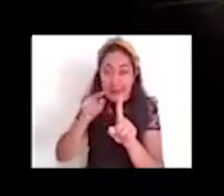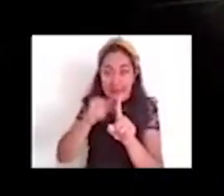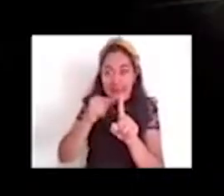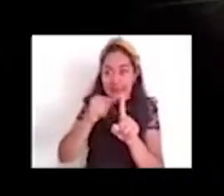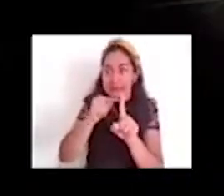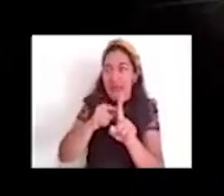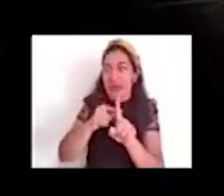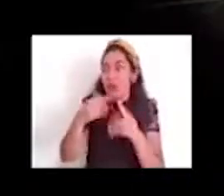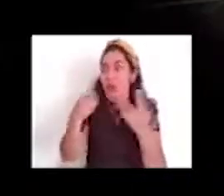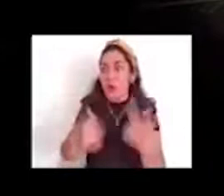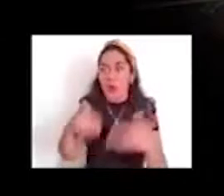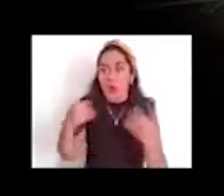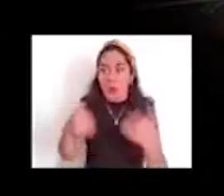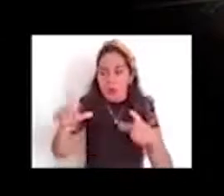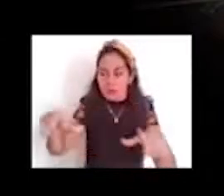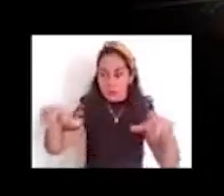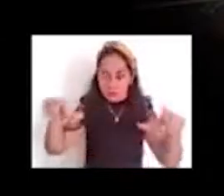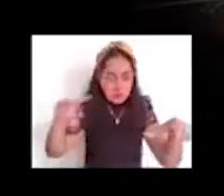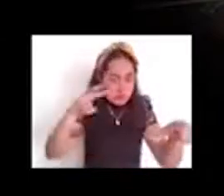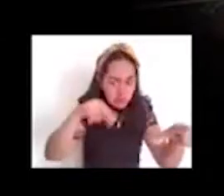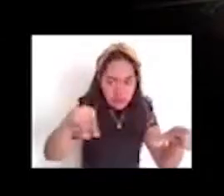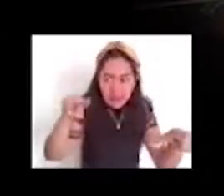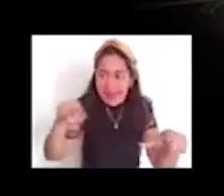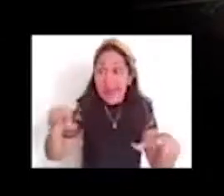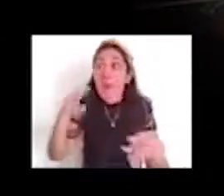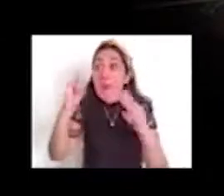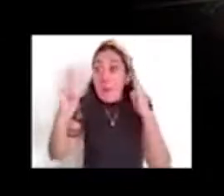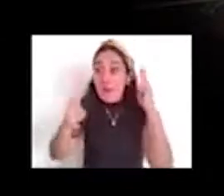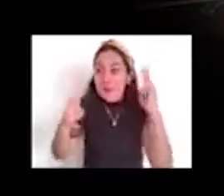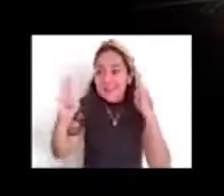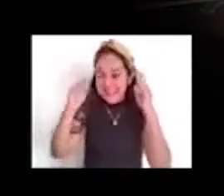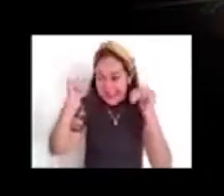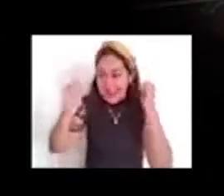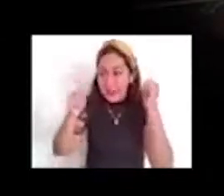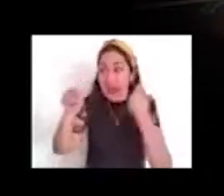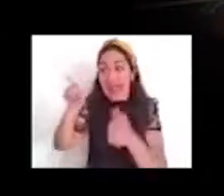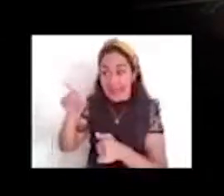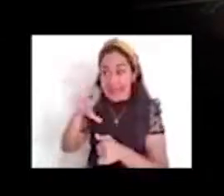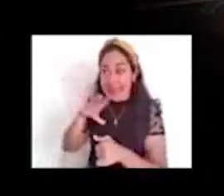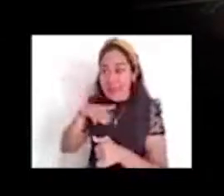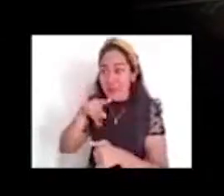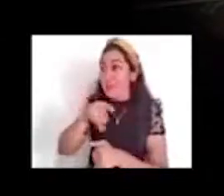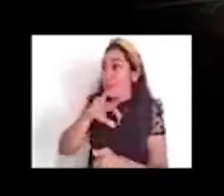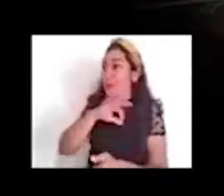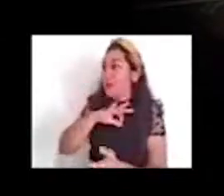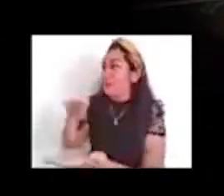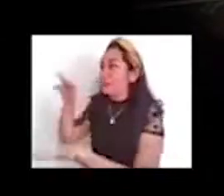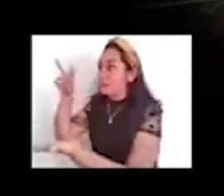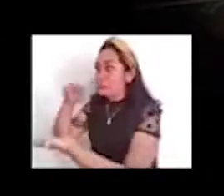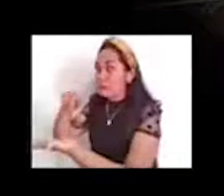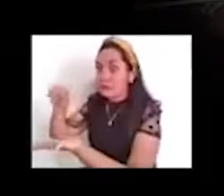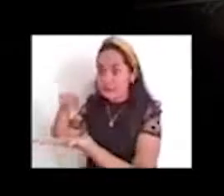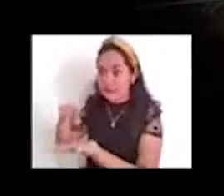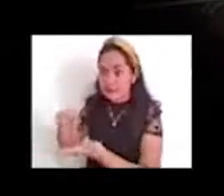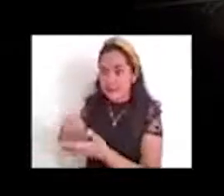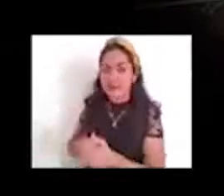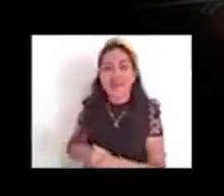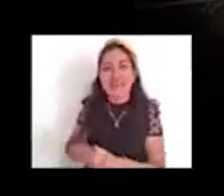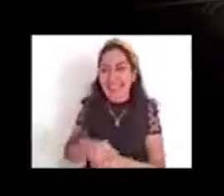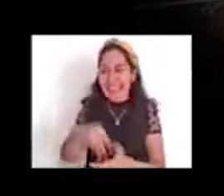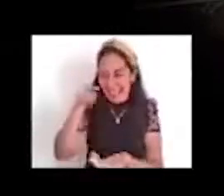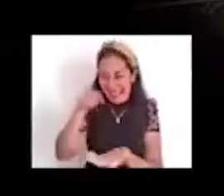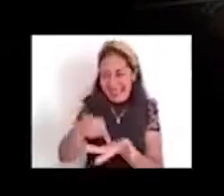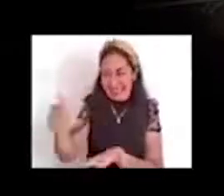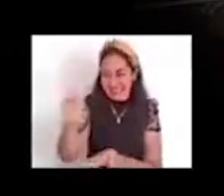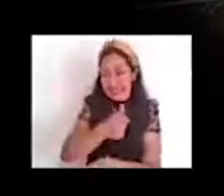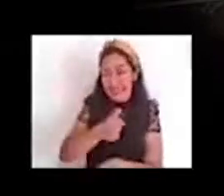oportunidades de acercarse al Museo de Antropología, su reconstrucción. Había mercados especializados a lo largo de la ciudad,